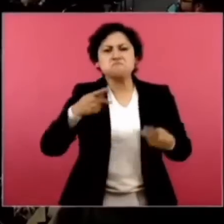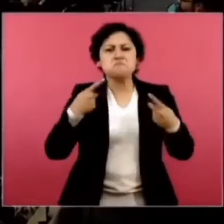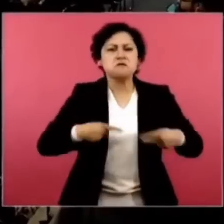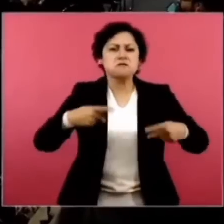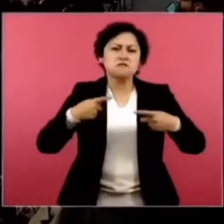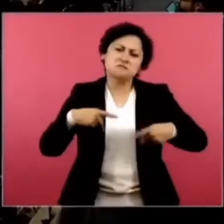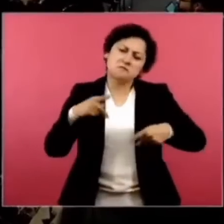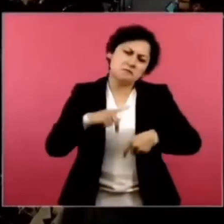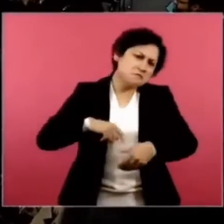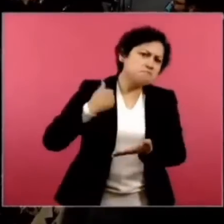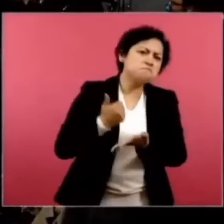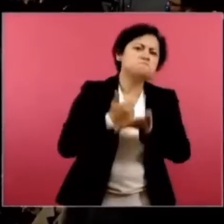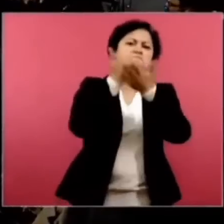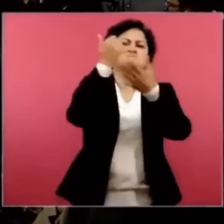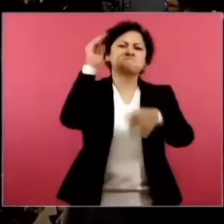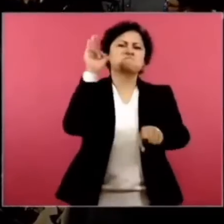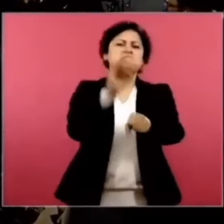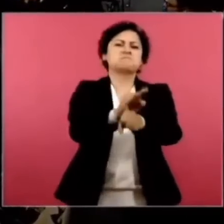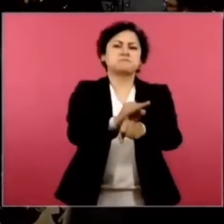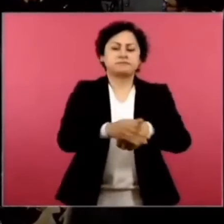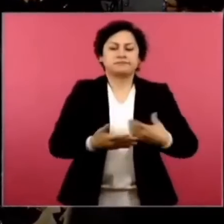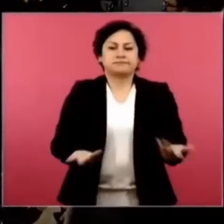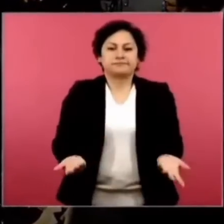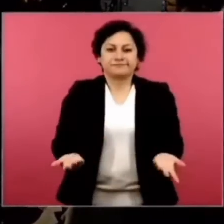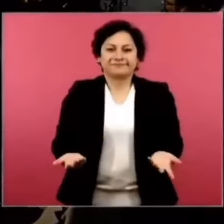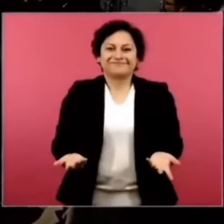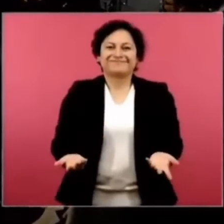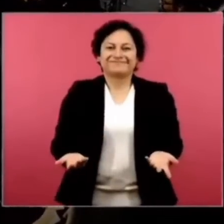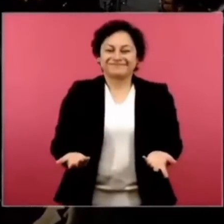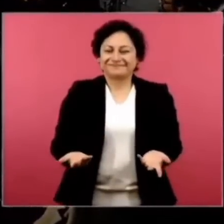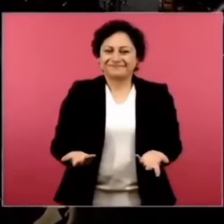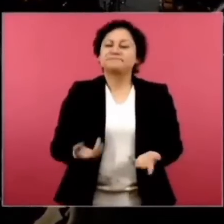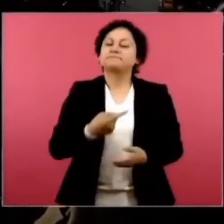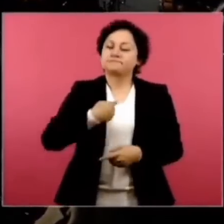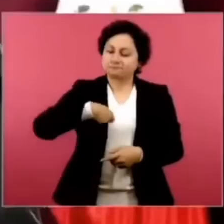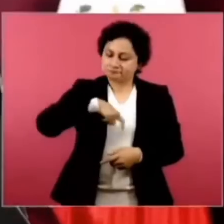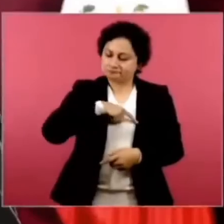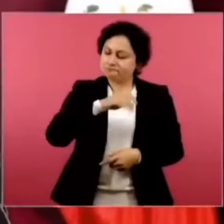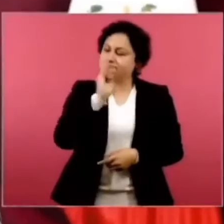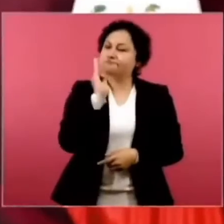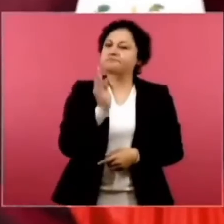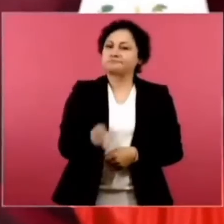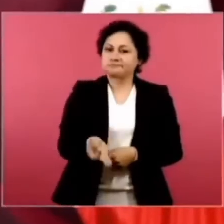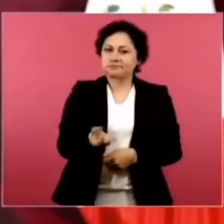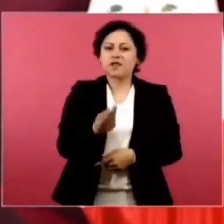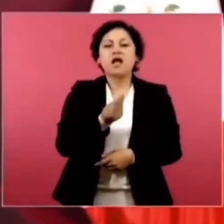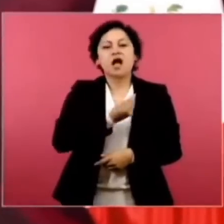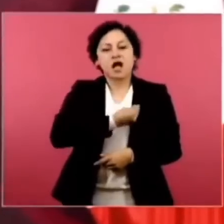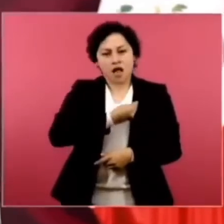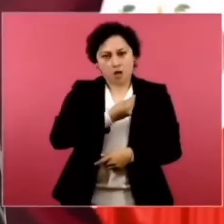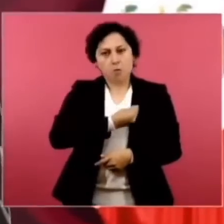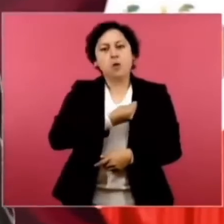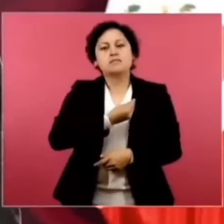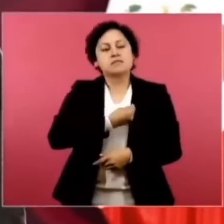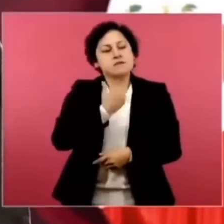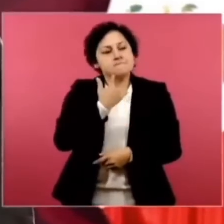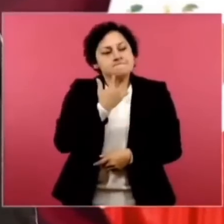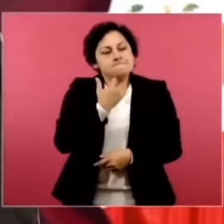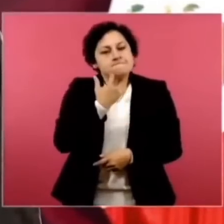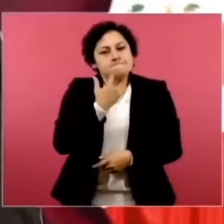Sí, vamos a aguantar, vamos a resistir, porque no llegamos aquí para hacer lo